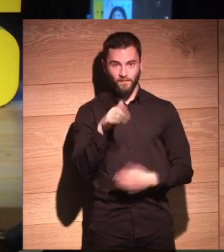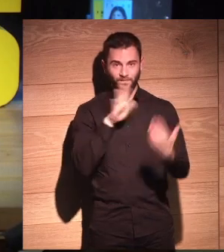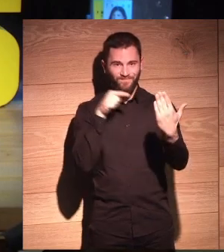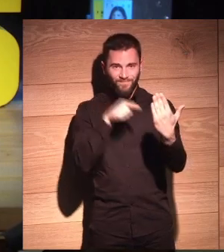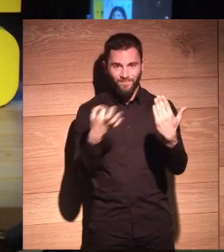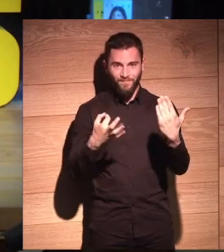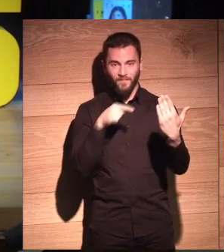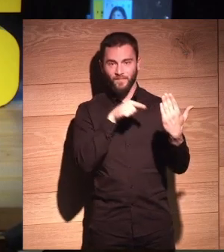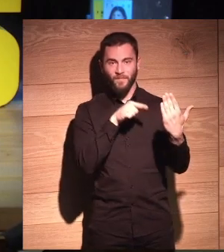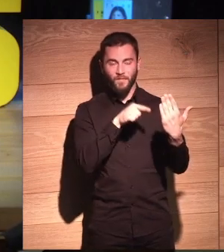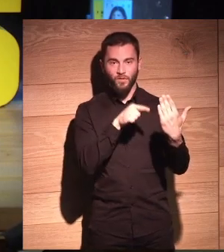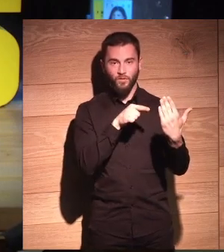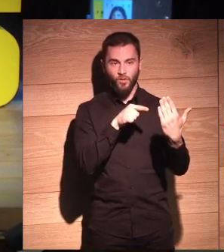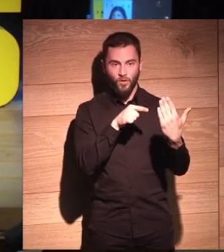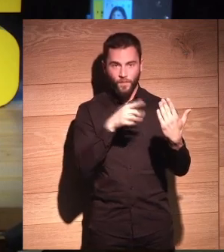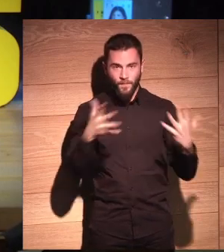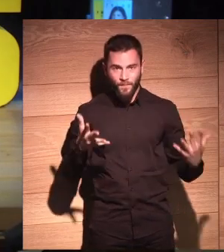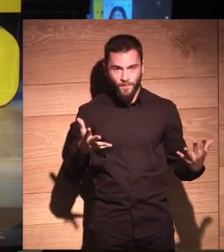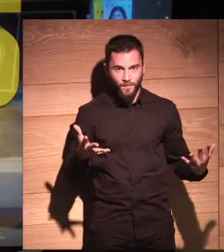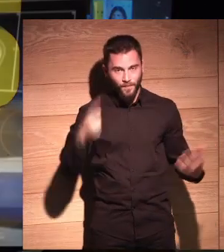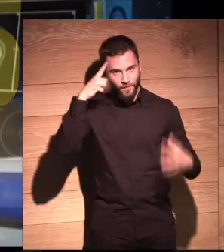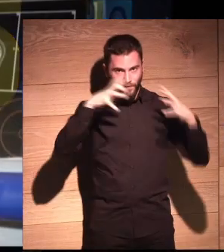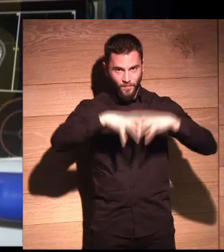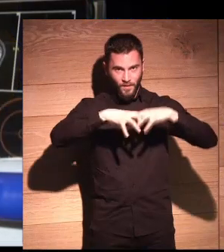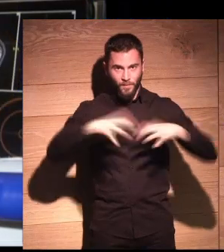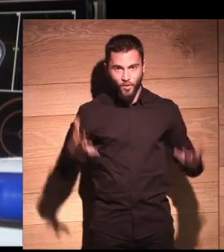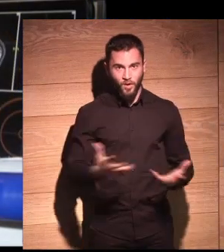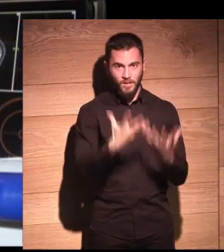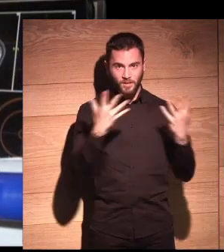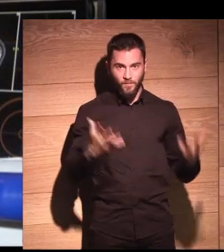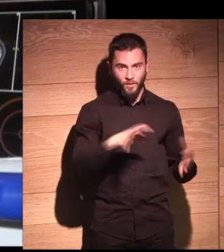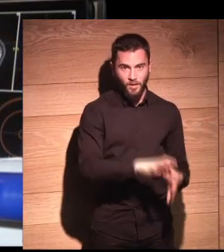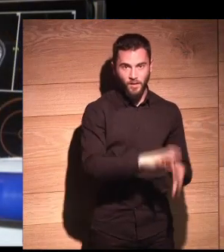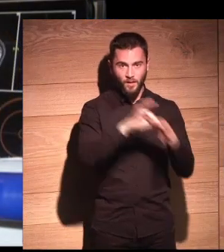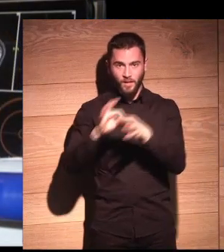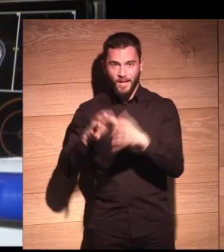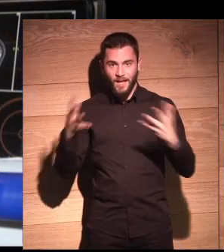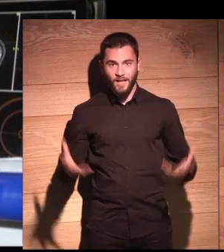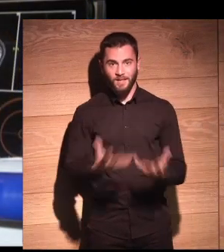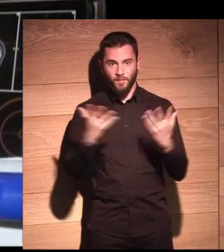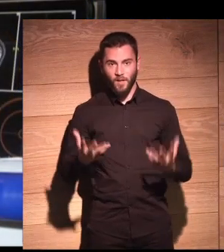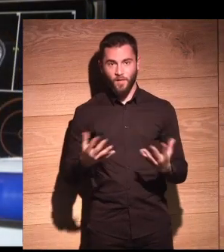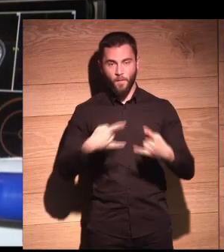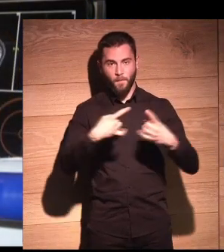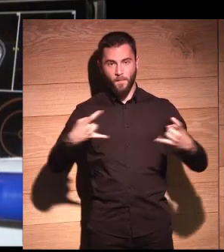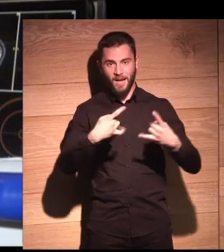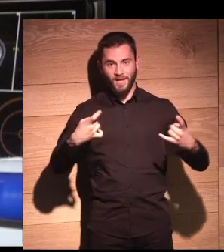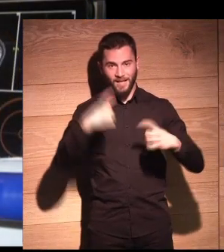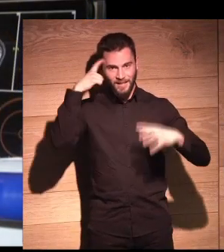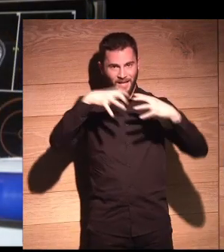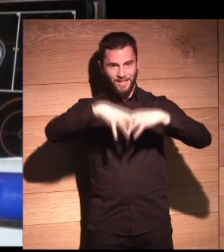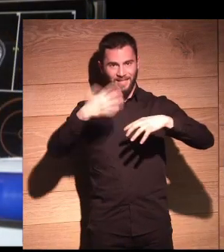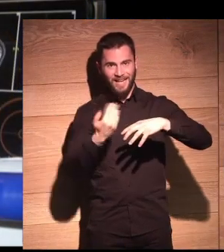aquí es la estimulación cerebral a través de la estimulación magnética transcraneal. Es algo que en la